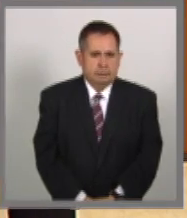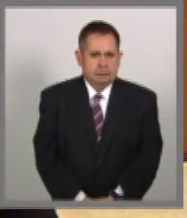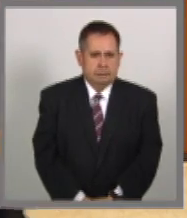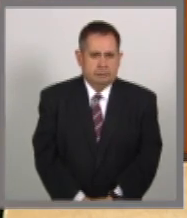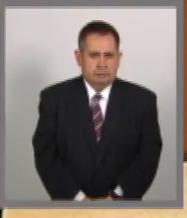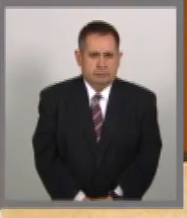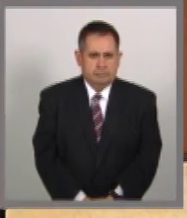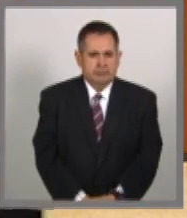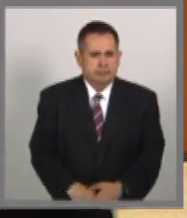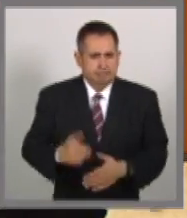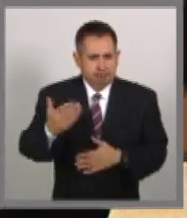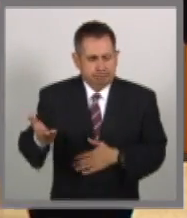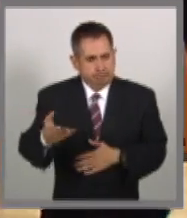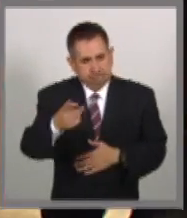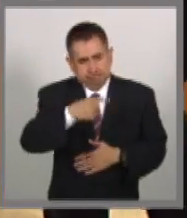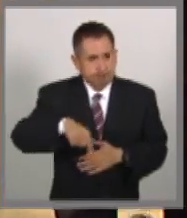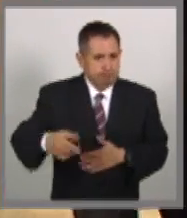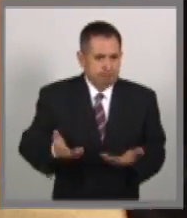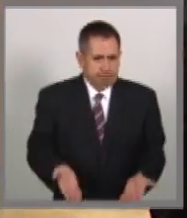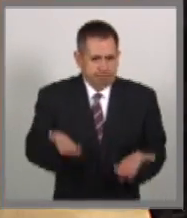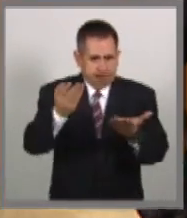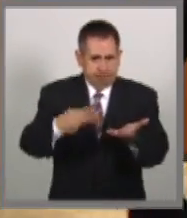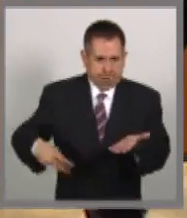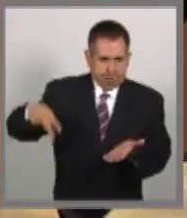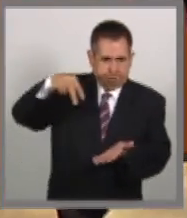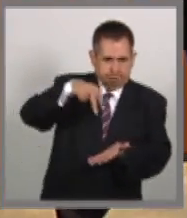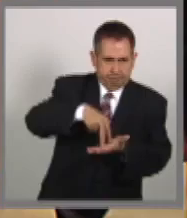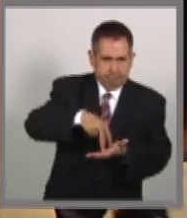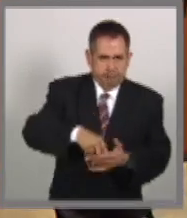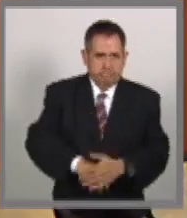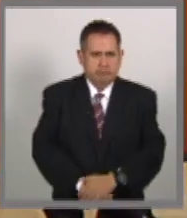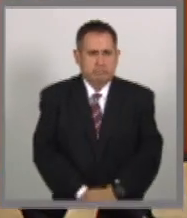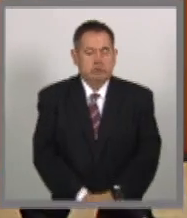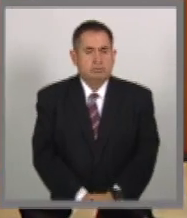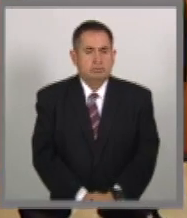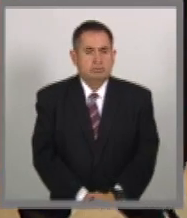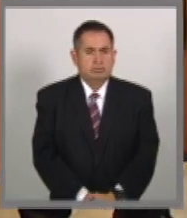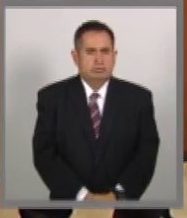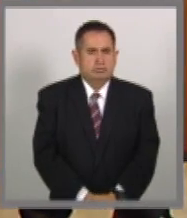Se solicita a los presentes ponerse de pie.